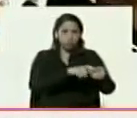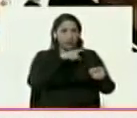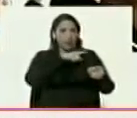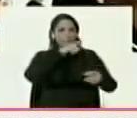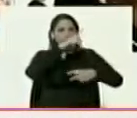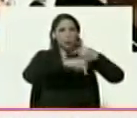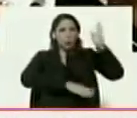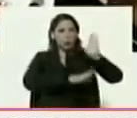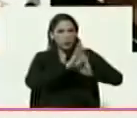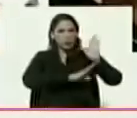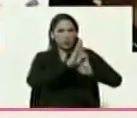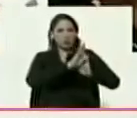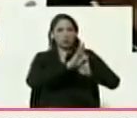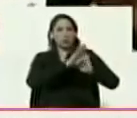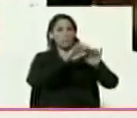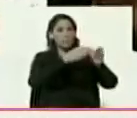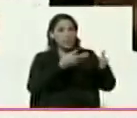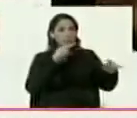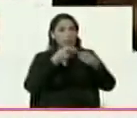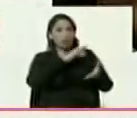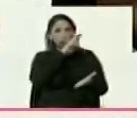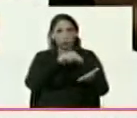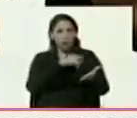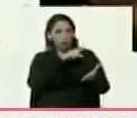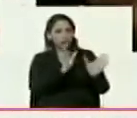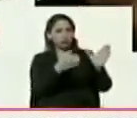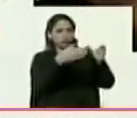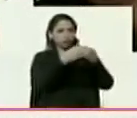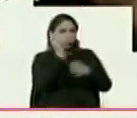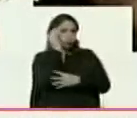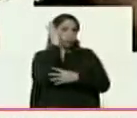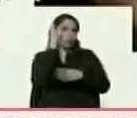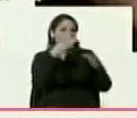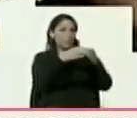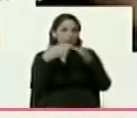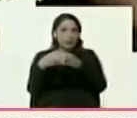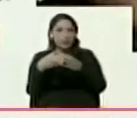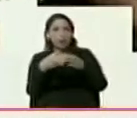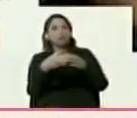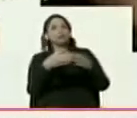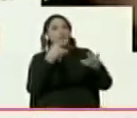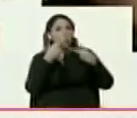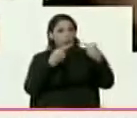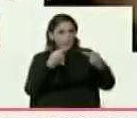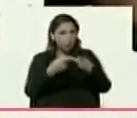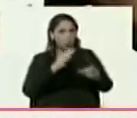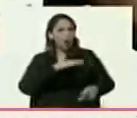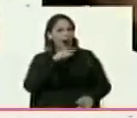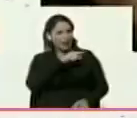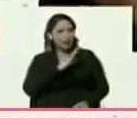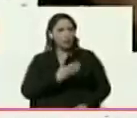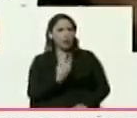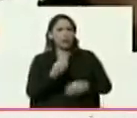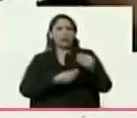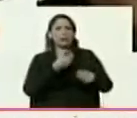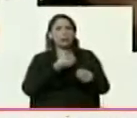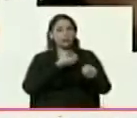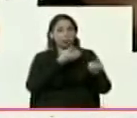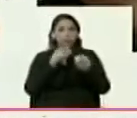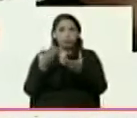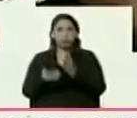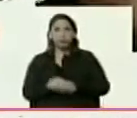proceso de mesa de diálogo nacional. Es por eso que se ha conformado la mesa de partidos políticos, para que desde allí puedan hacer sus aportes.